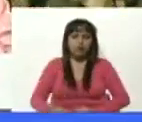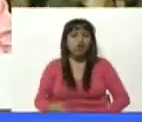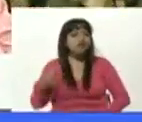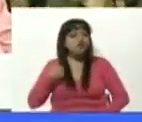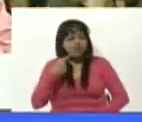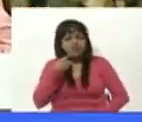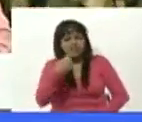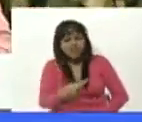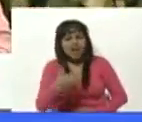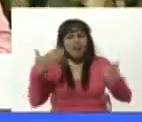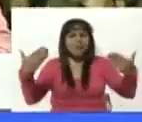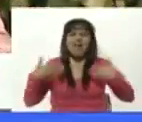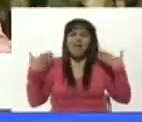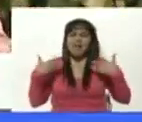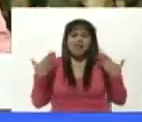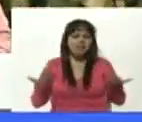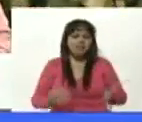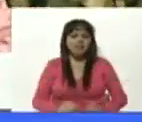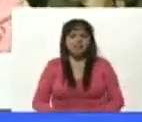mucho que